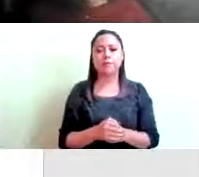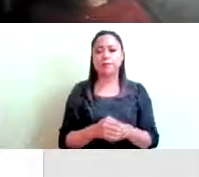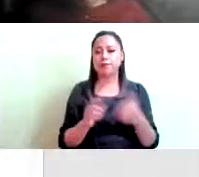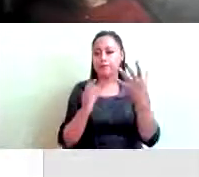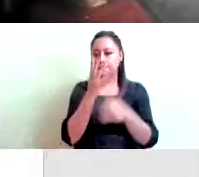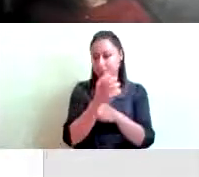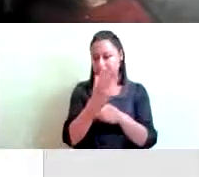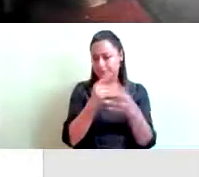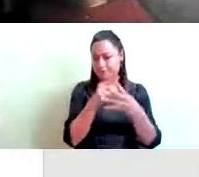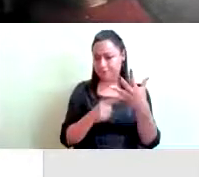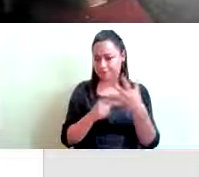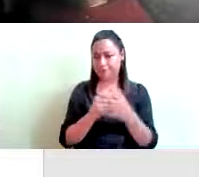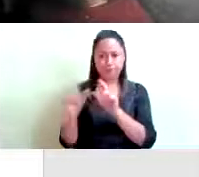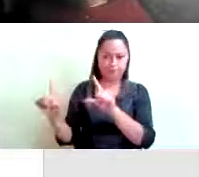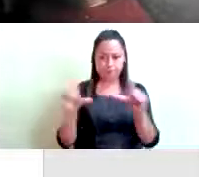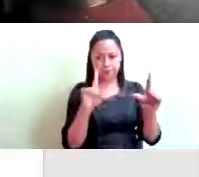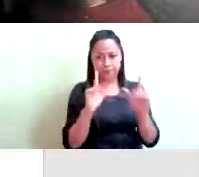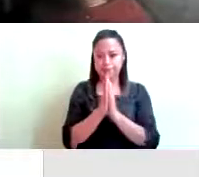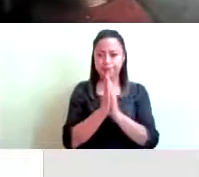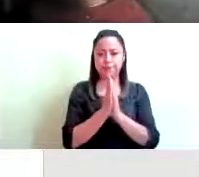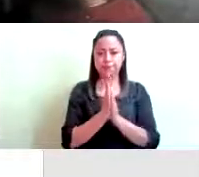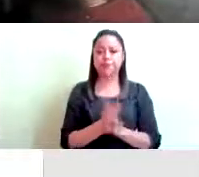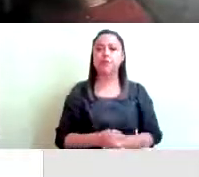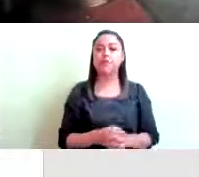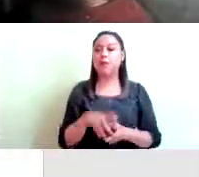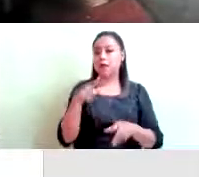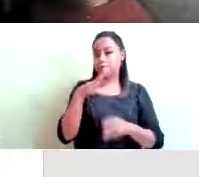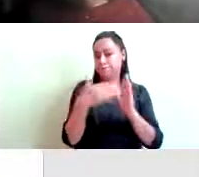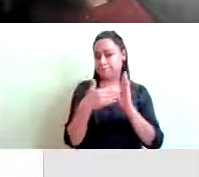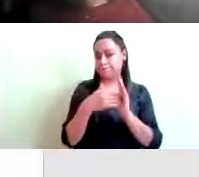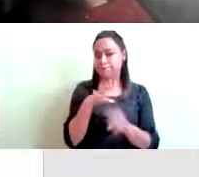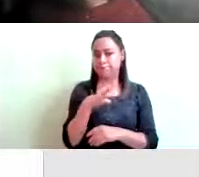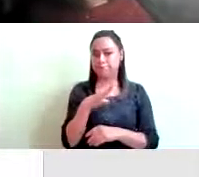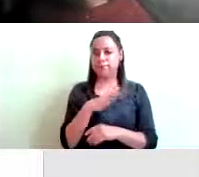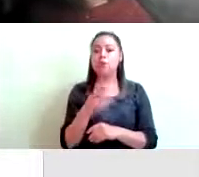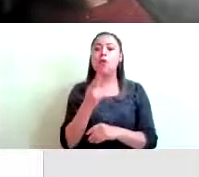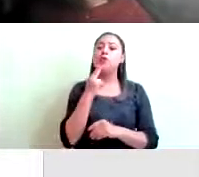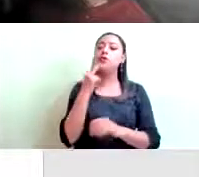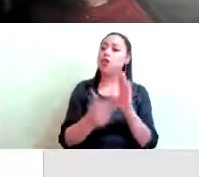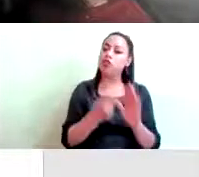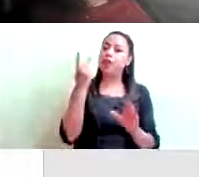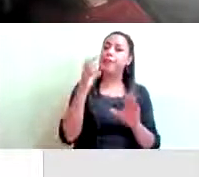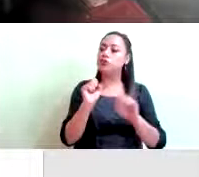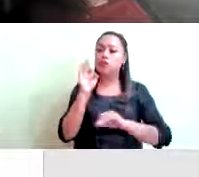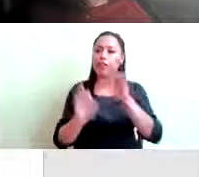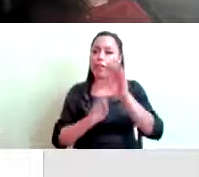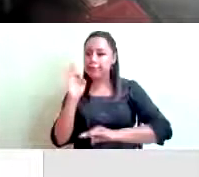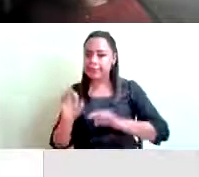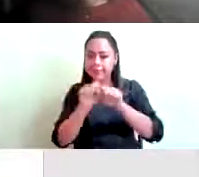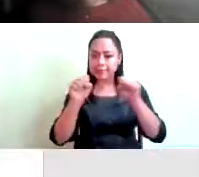punto y siguiente diapositiva, por favor. Tenemos el reuso, el tratamiento con